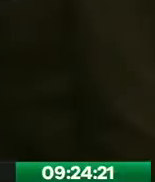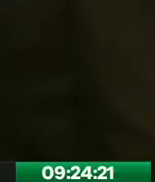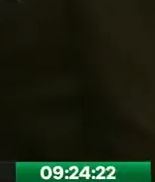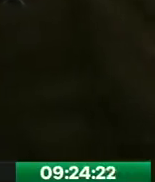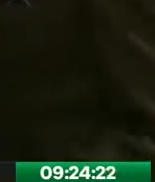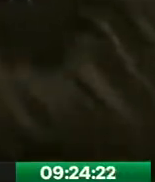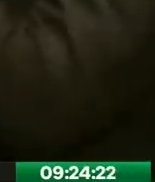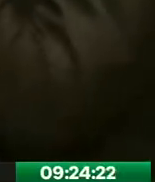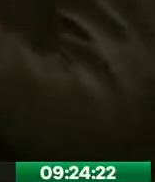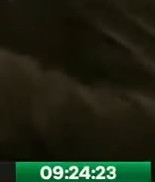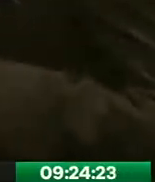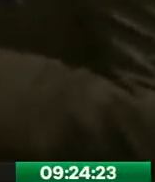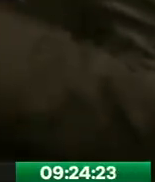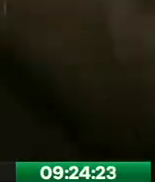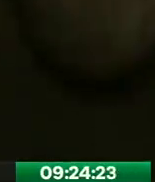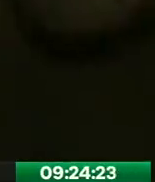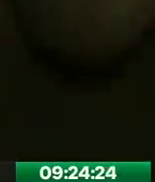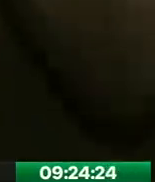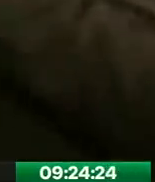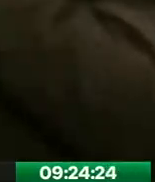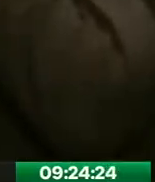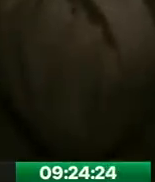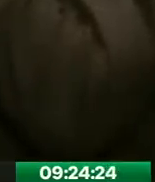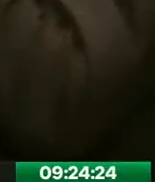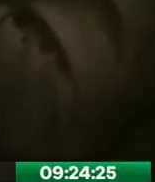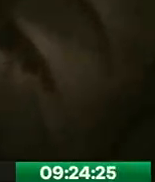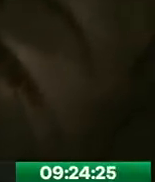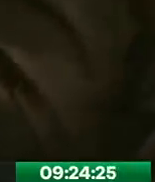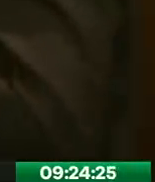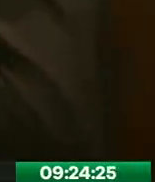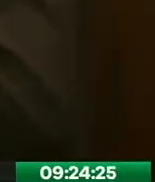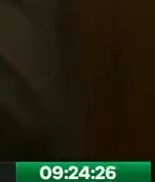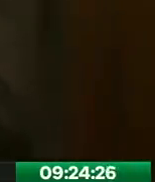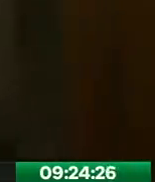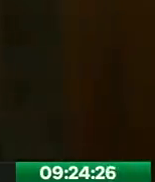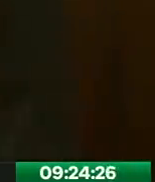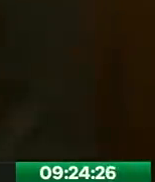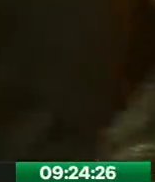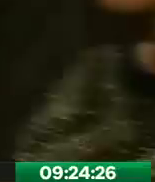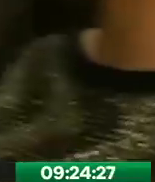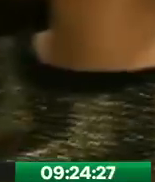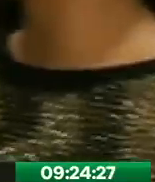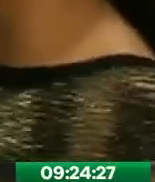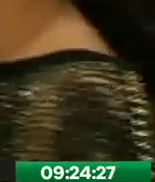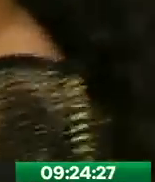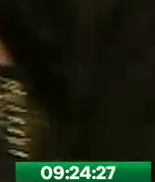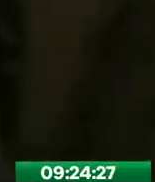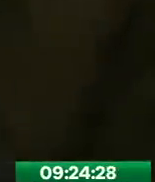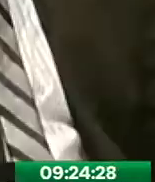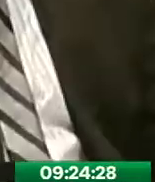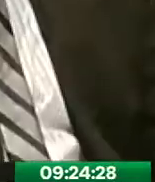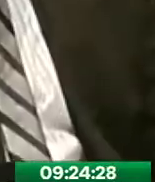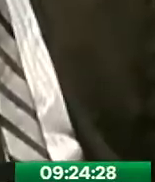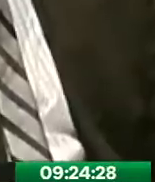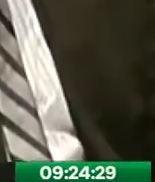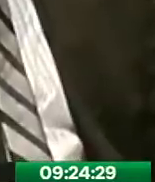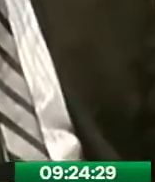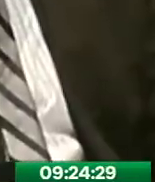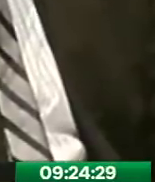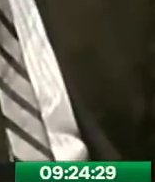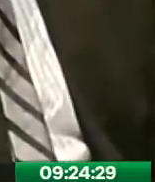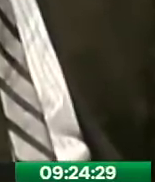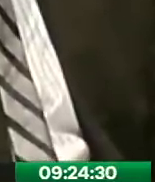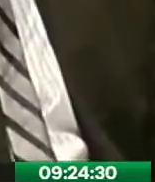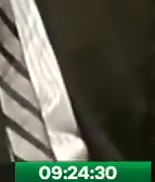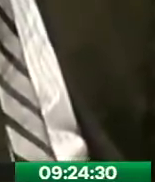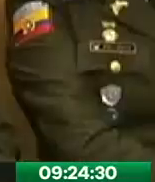apenas con una cámara, con un micrófono, con una pluma, con un lápiz, con un papel, en fin, esa es nuestra única arma, nuestra única defensa. Pero esta tarea no